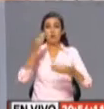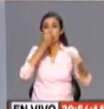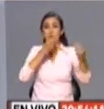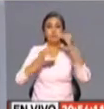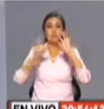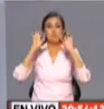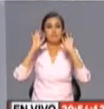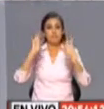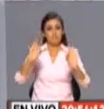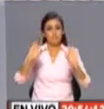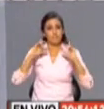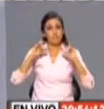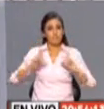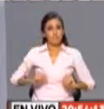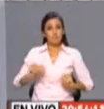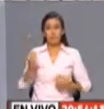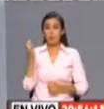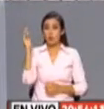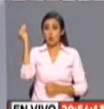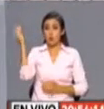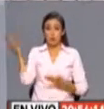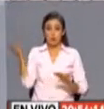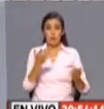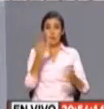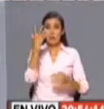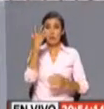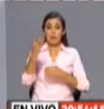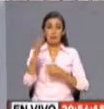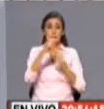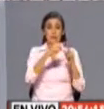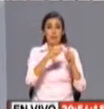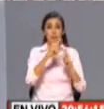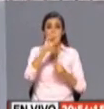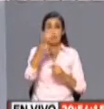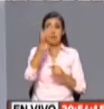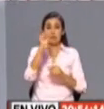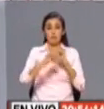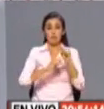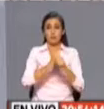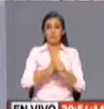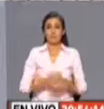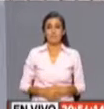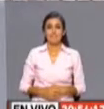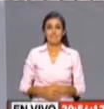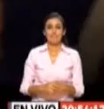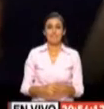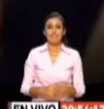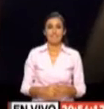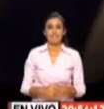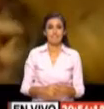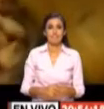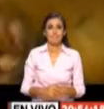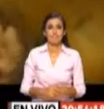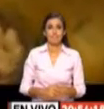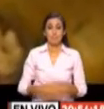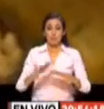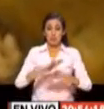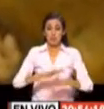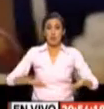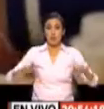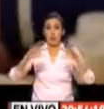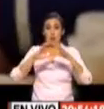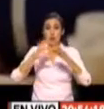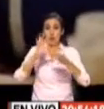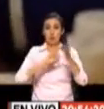lonchera saludable para los adolescentes de entre 15 a 18 años. Presta atención. La lonchera no reemplaza